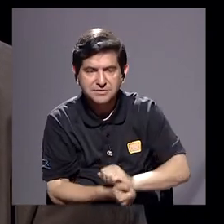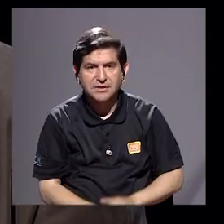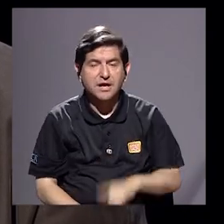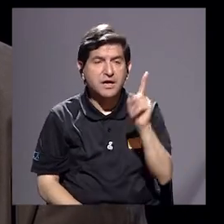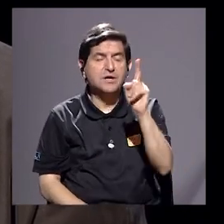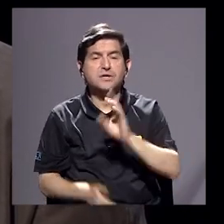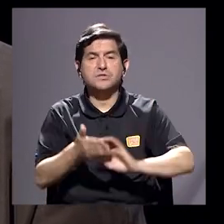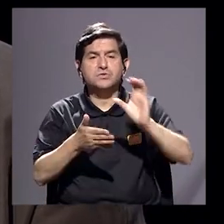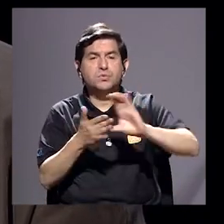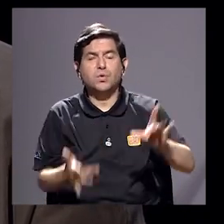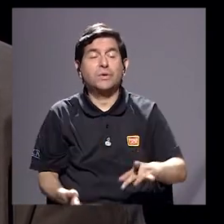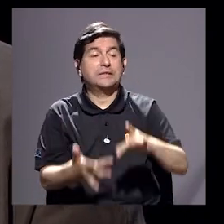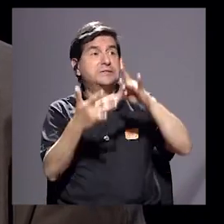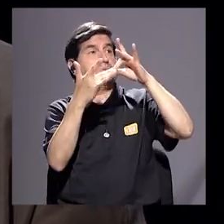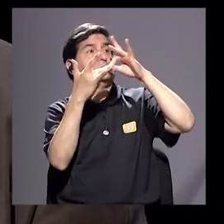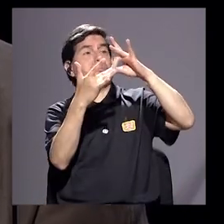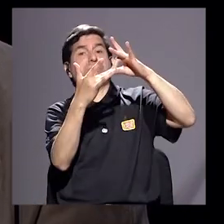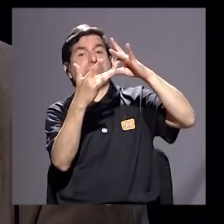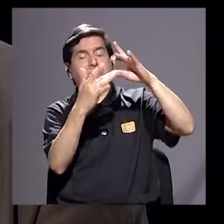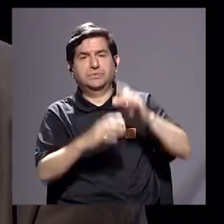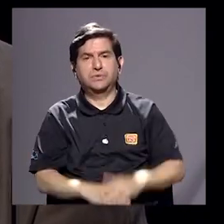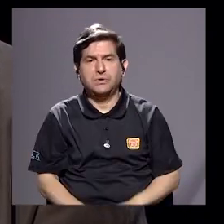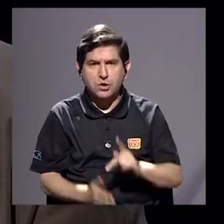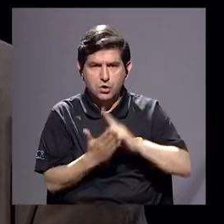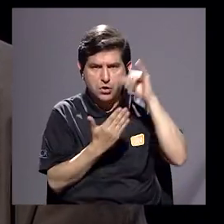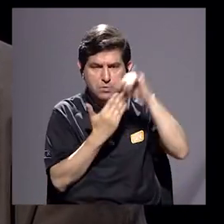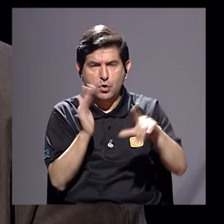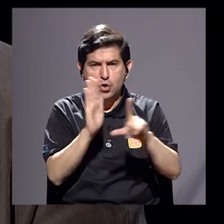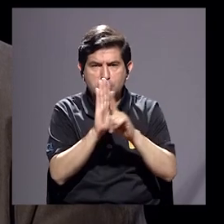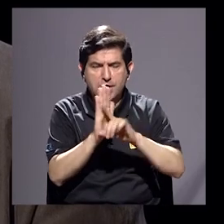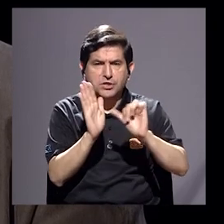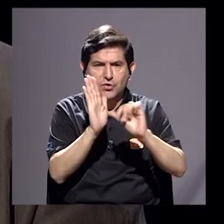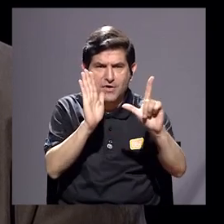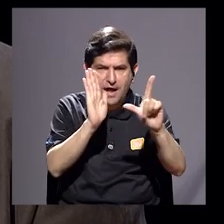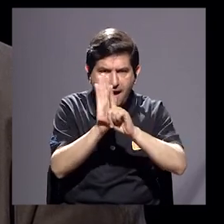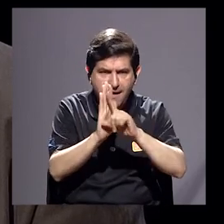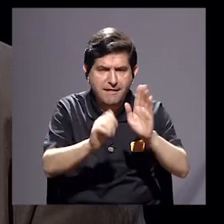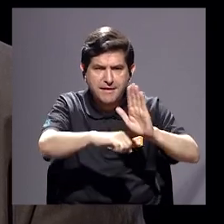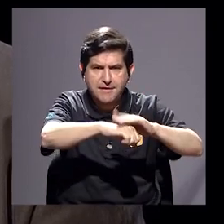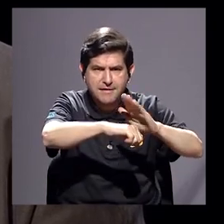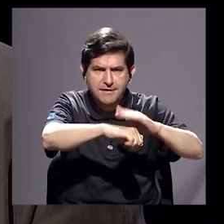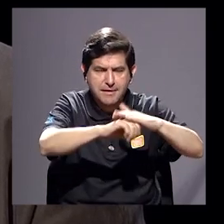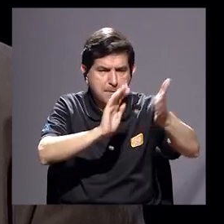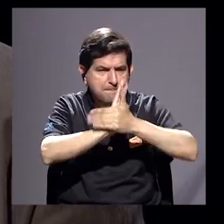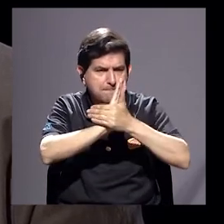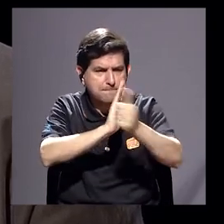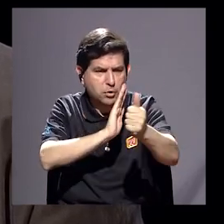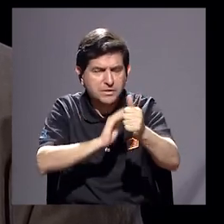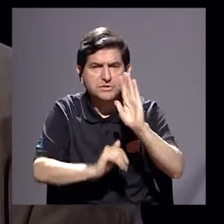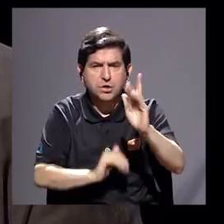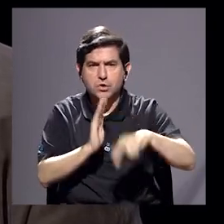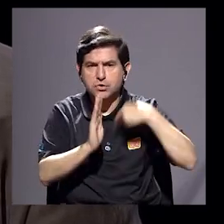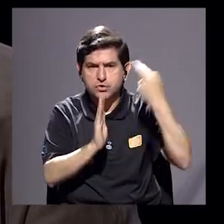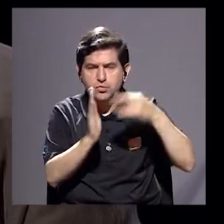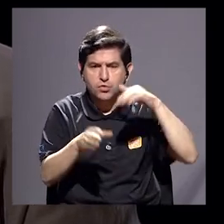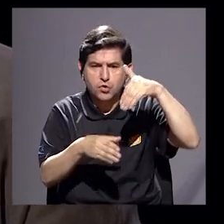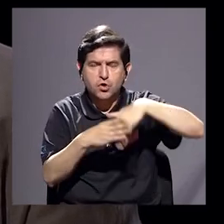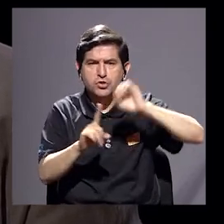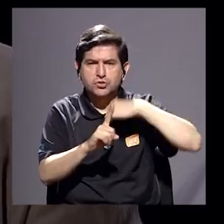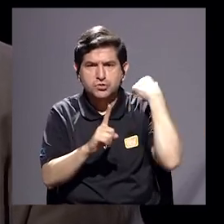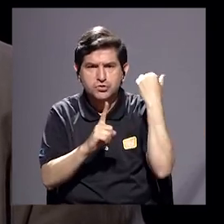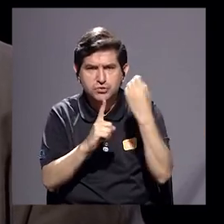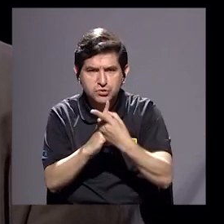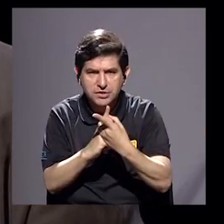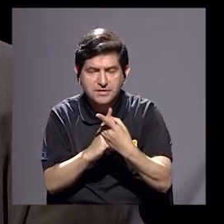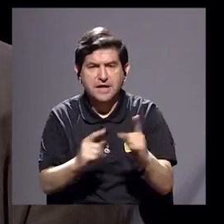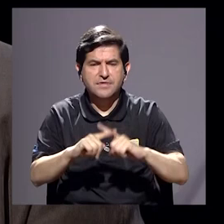verse con un colegio muy excepcional que hay un proyecto ley en asamblea legislativa que le permitiría potenciar su papel en la sociedad